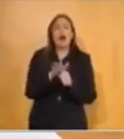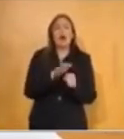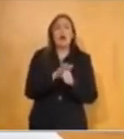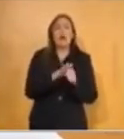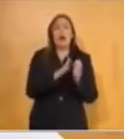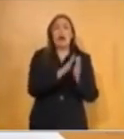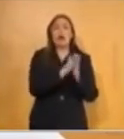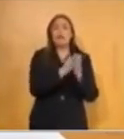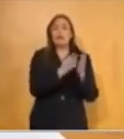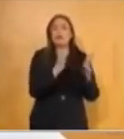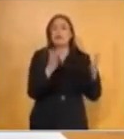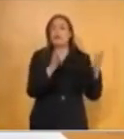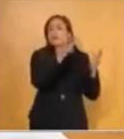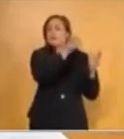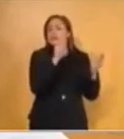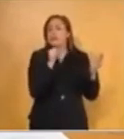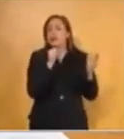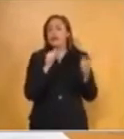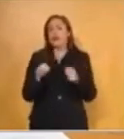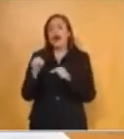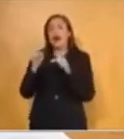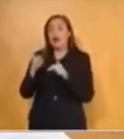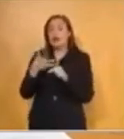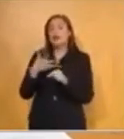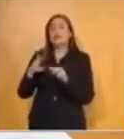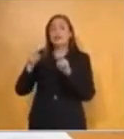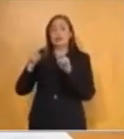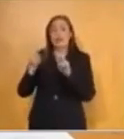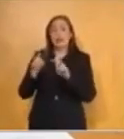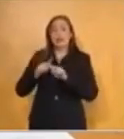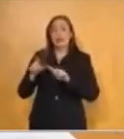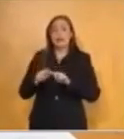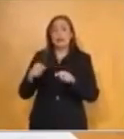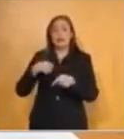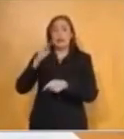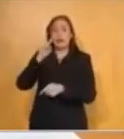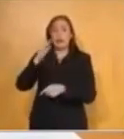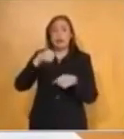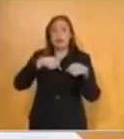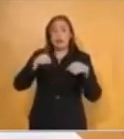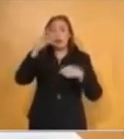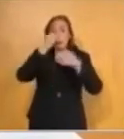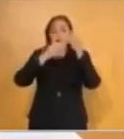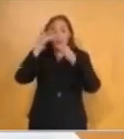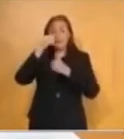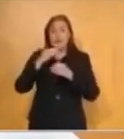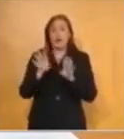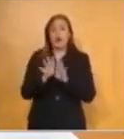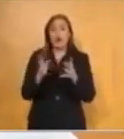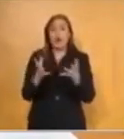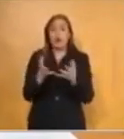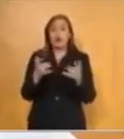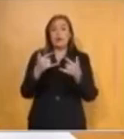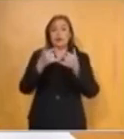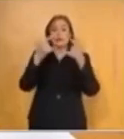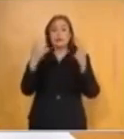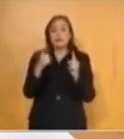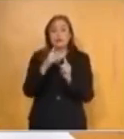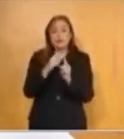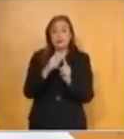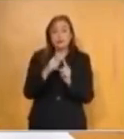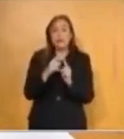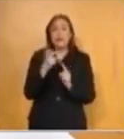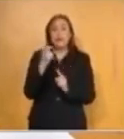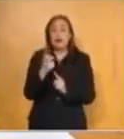pertenece, maneja los temas que hemos estado viendo, en este caso el comic strip, que es la tira cómica, cómo crear una tira cómica, puesto que este